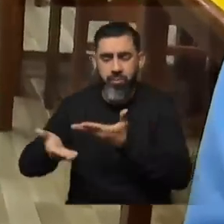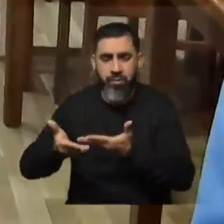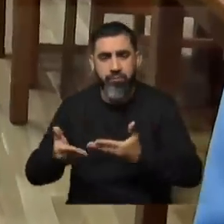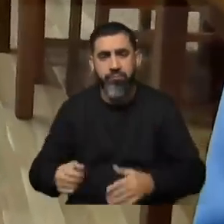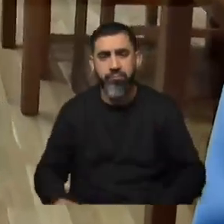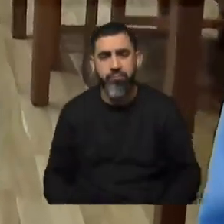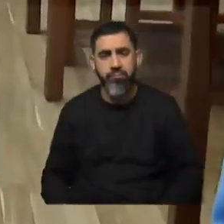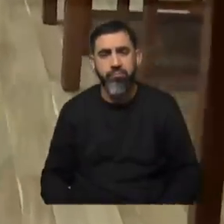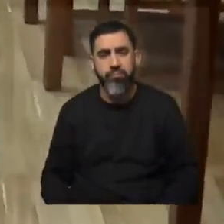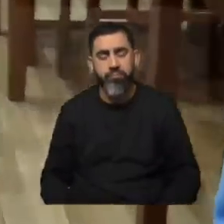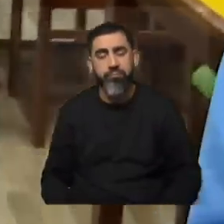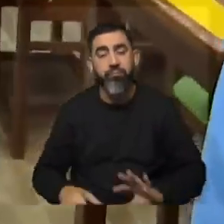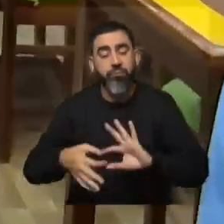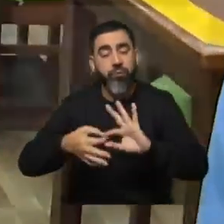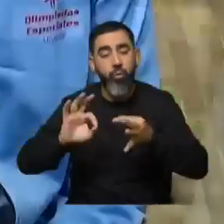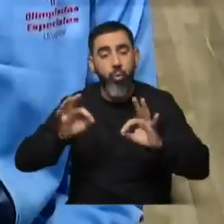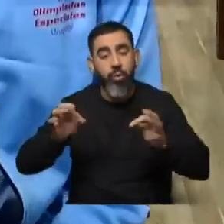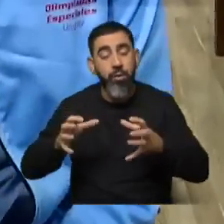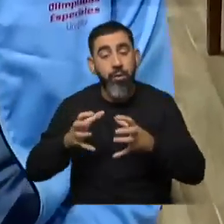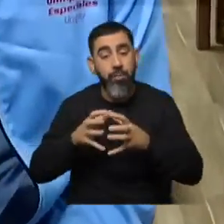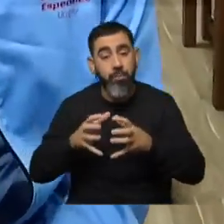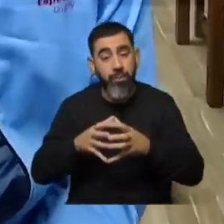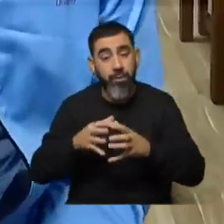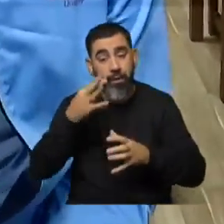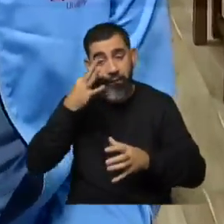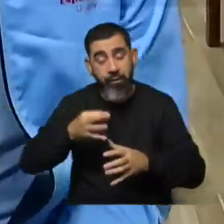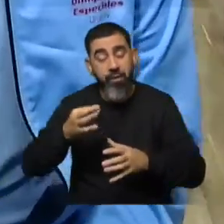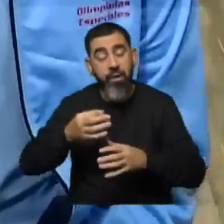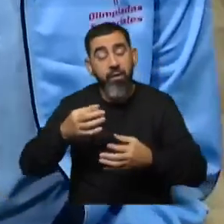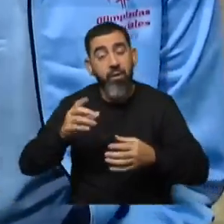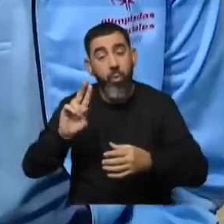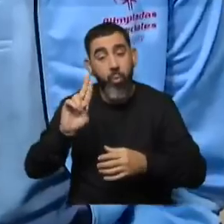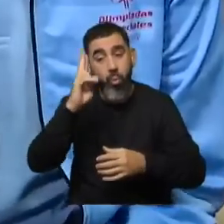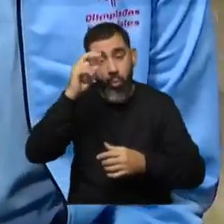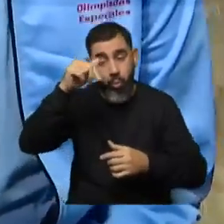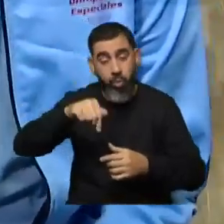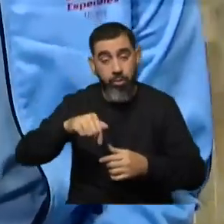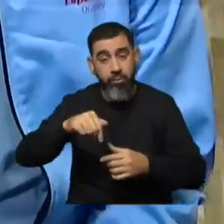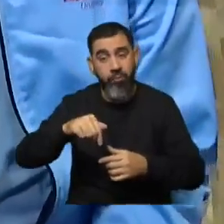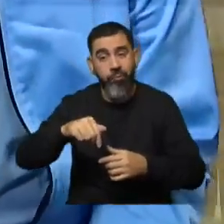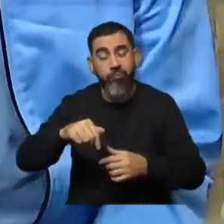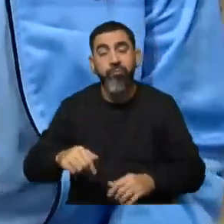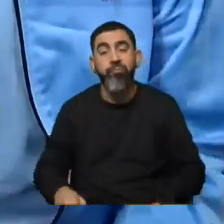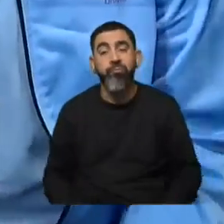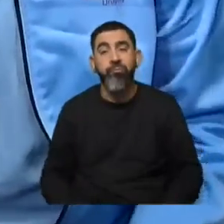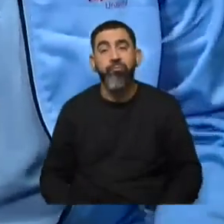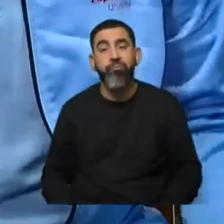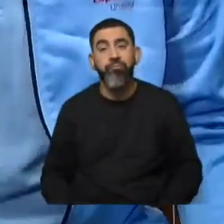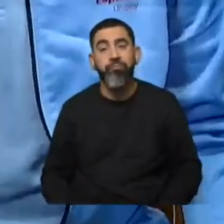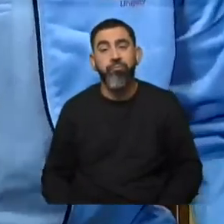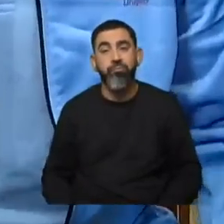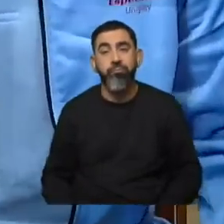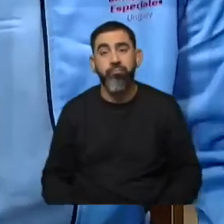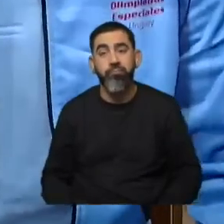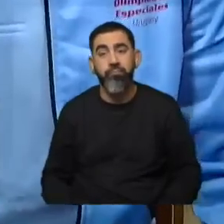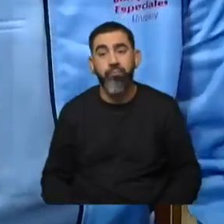la verdad que el movimiento olimpiadas este especiales sobre todo en Uruguay tiene como te contaba antes se tenía